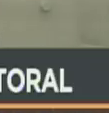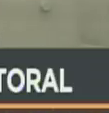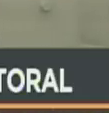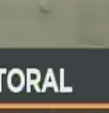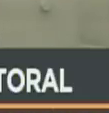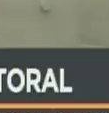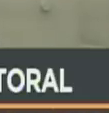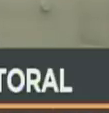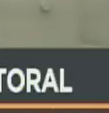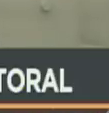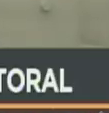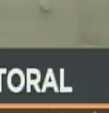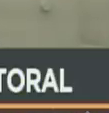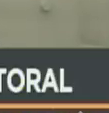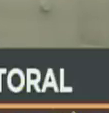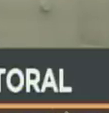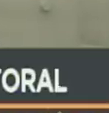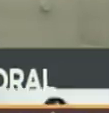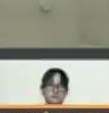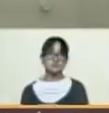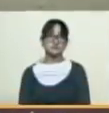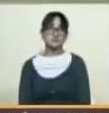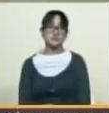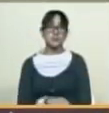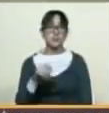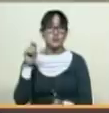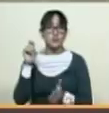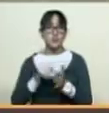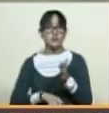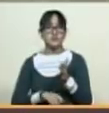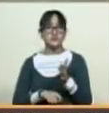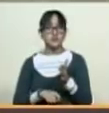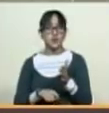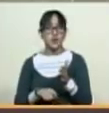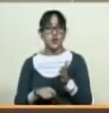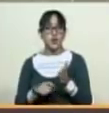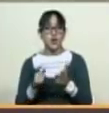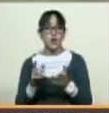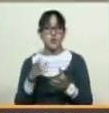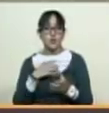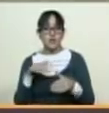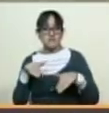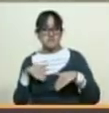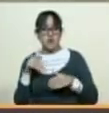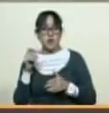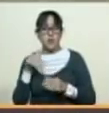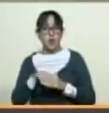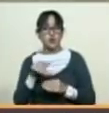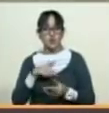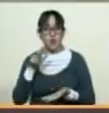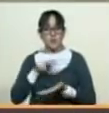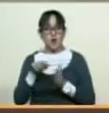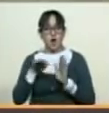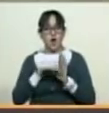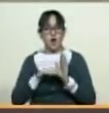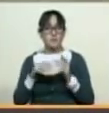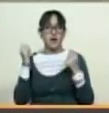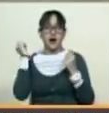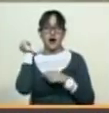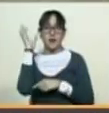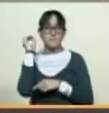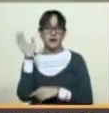prohibición de desestimular el voto no es una cuestión que aprobamos nosotros ahorita de la norma de